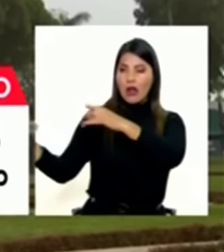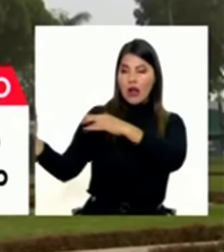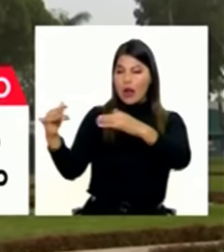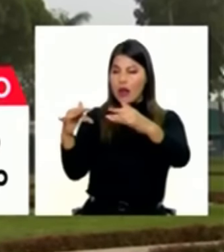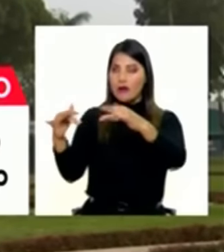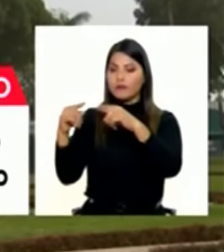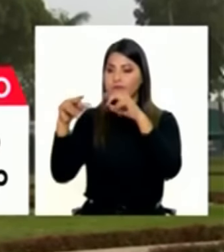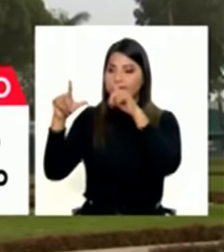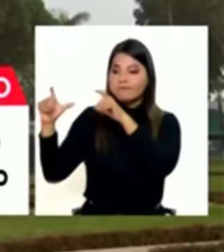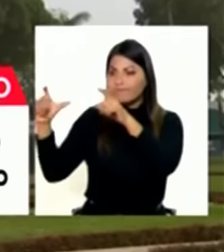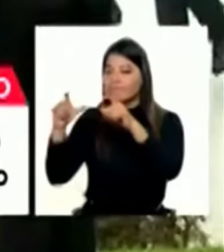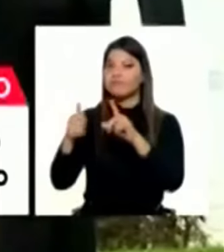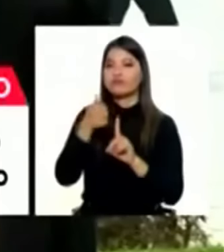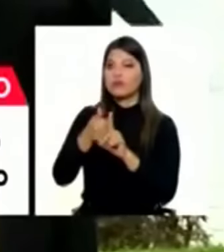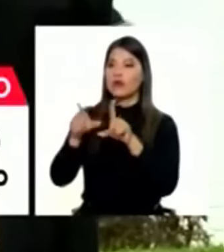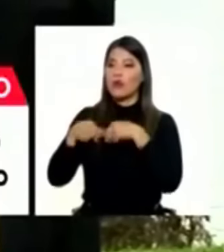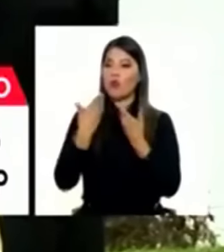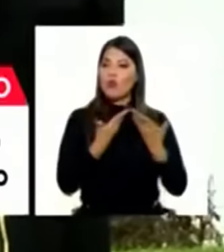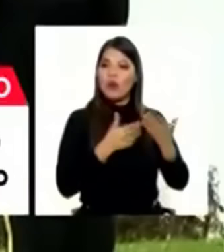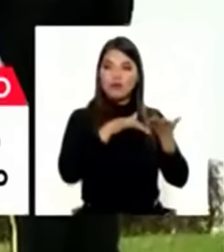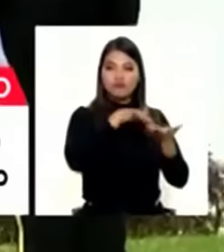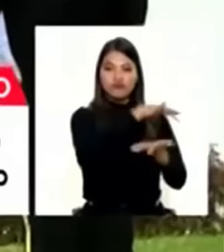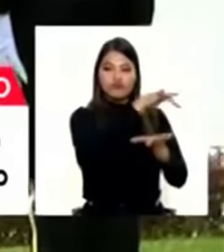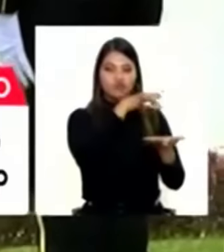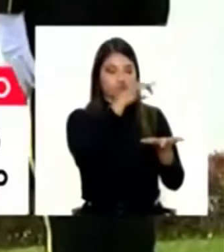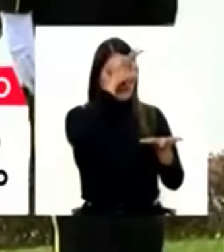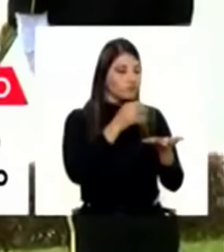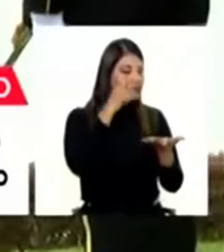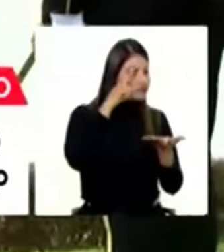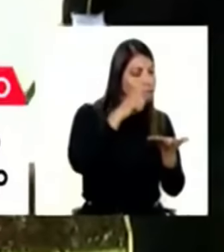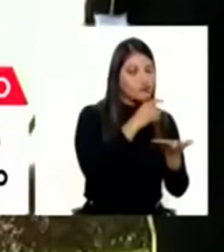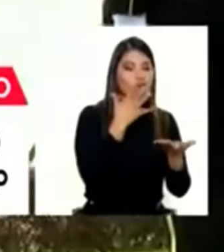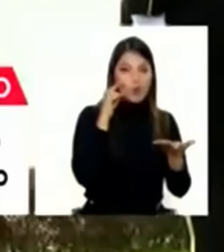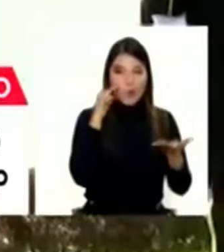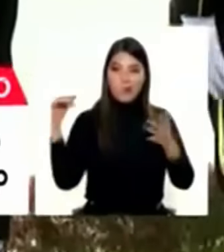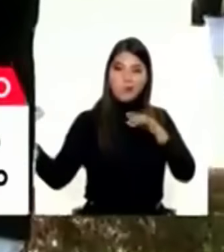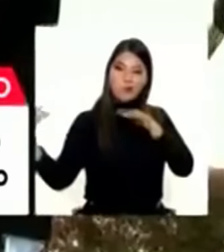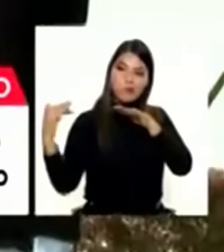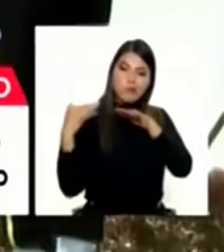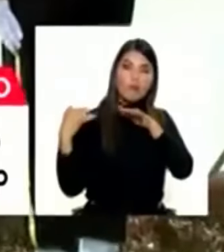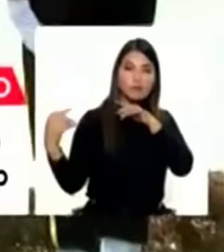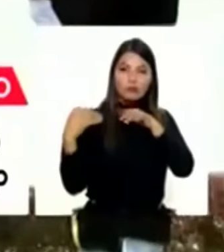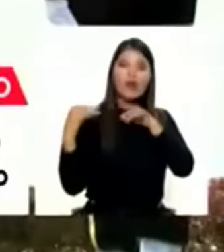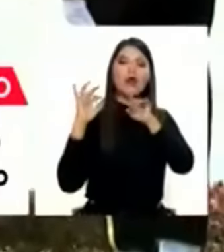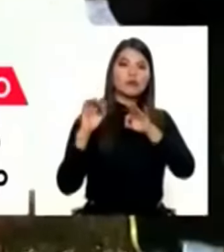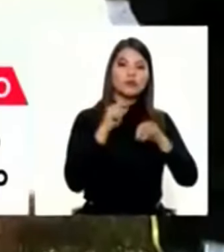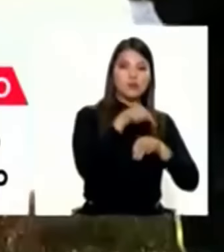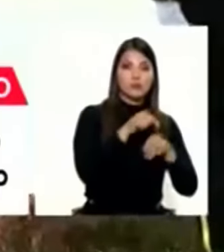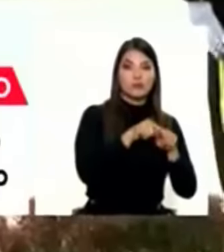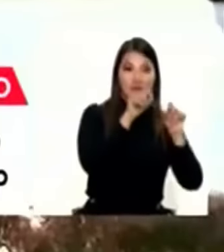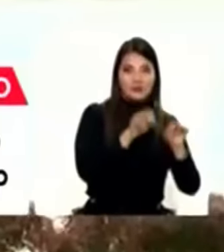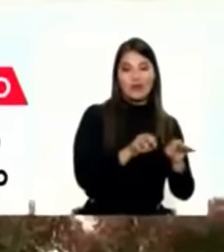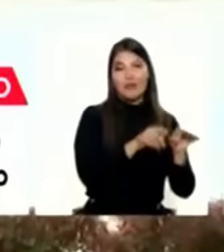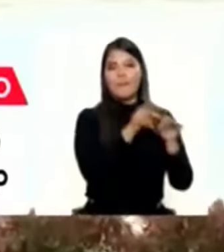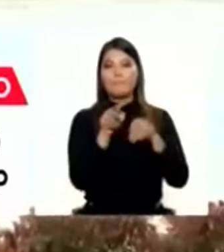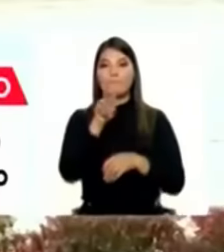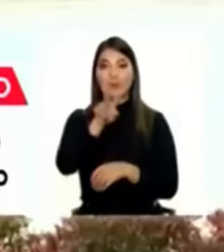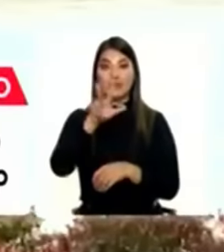para de esta manera poder ubicar la posición de los enemigos. Fue el